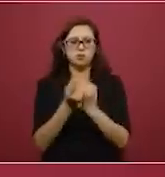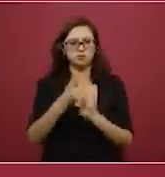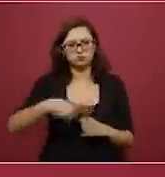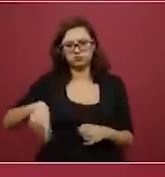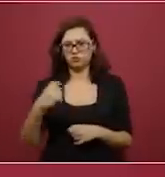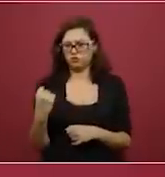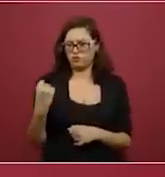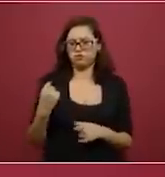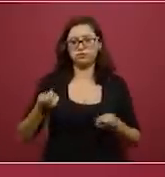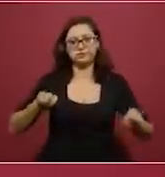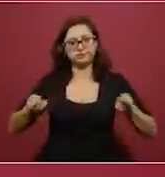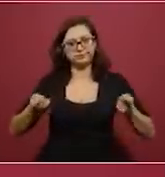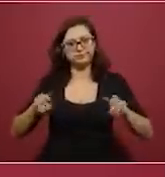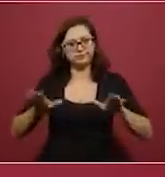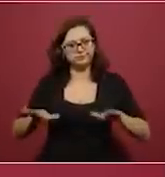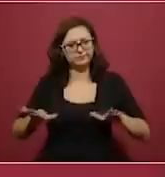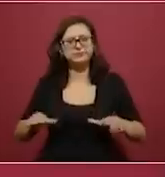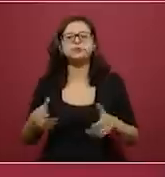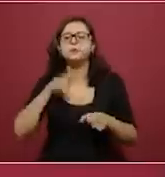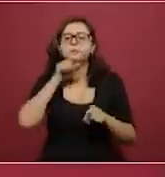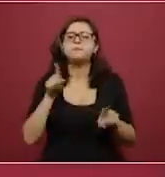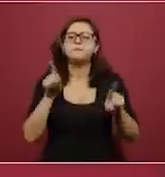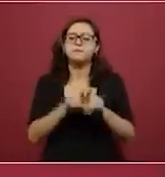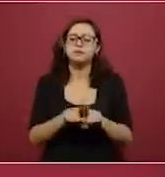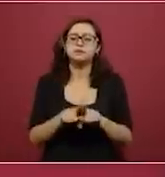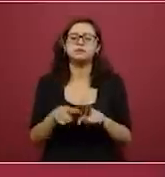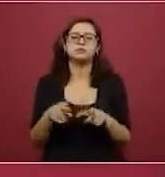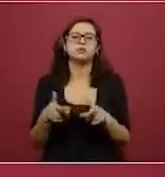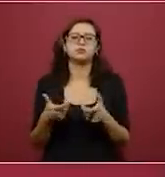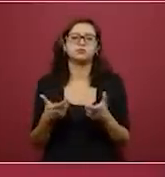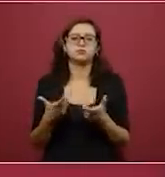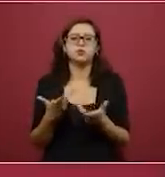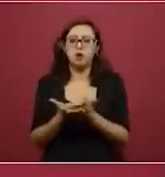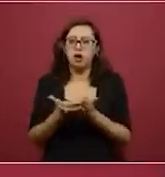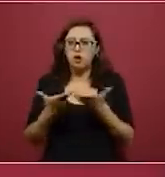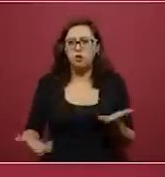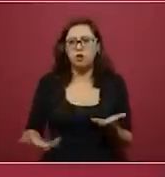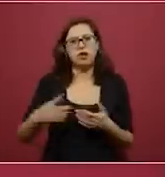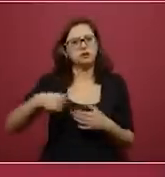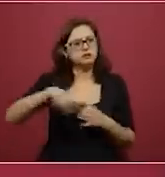fuerza el giro que se quiere dar a las instituciones